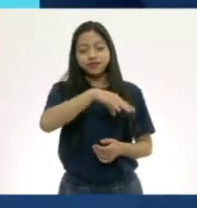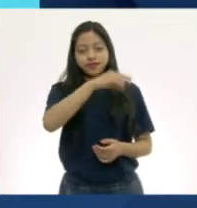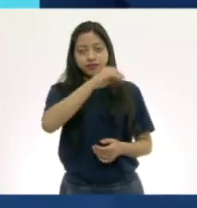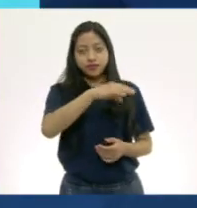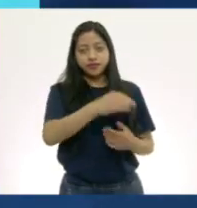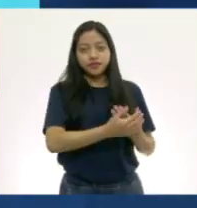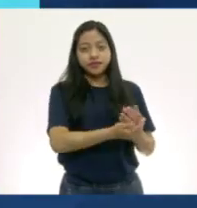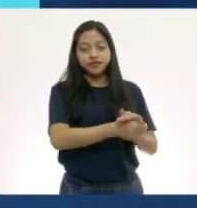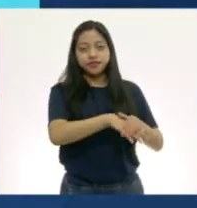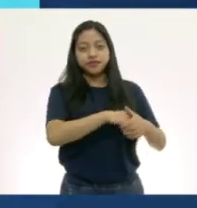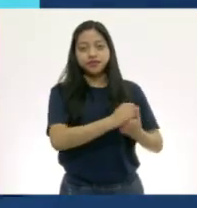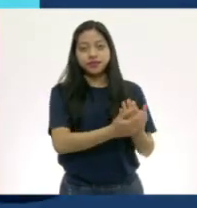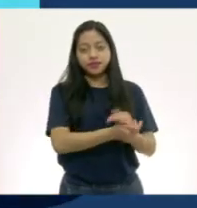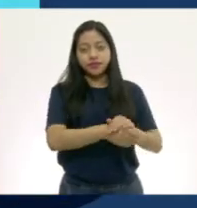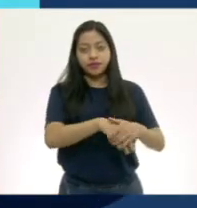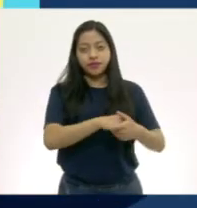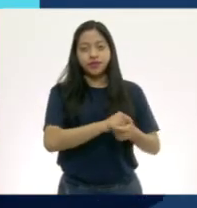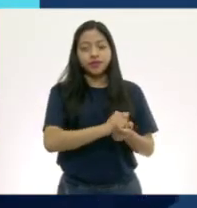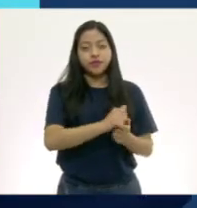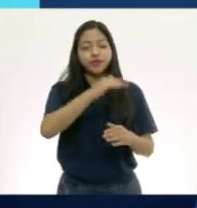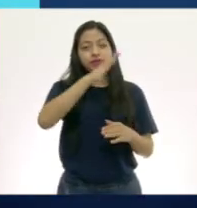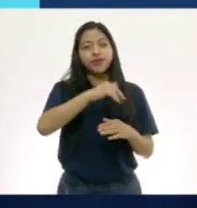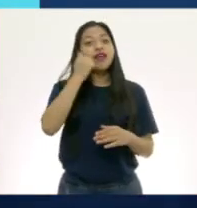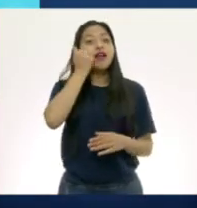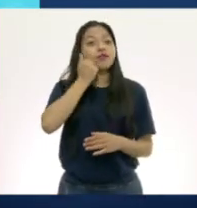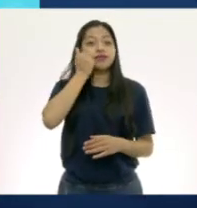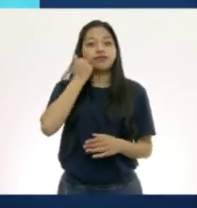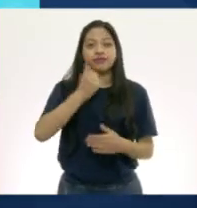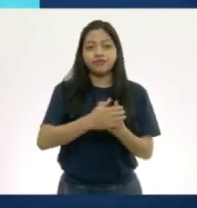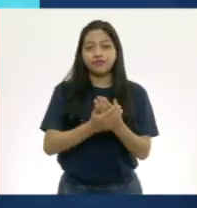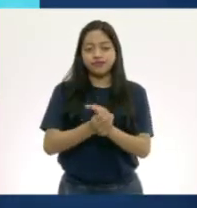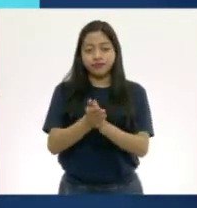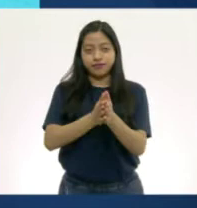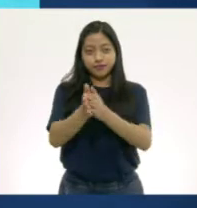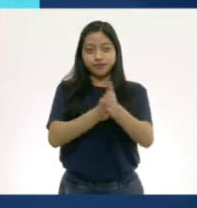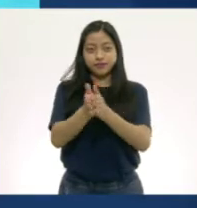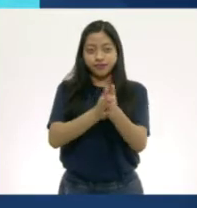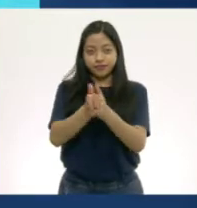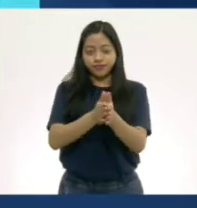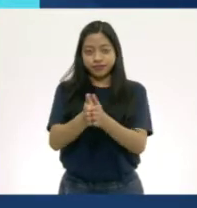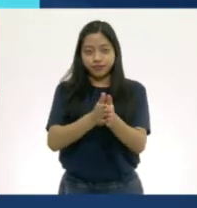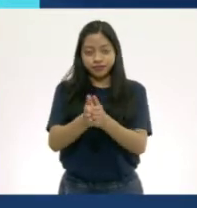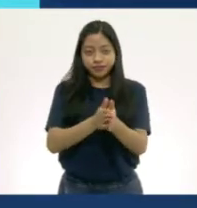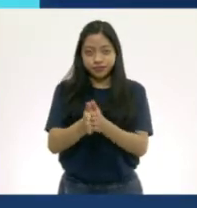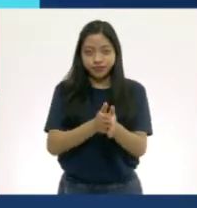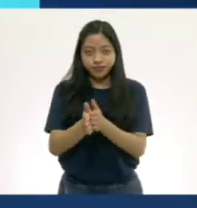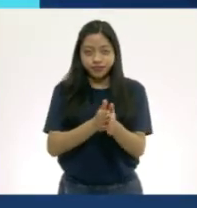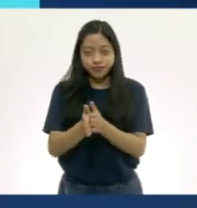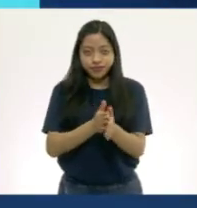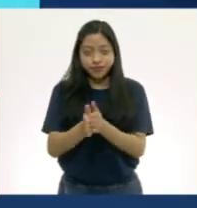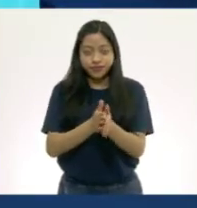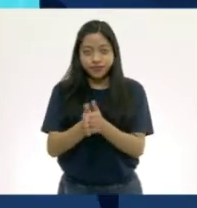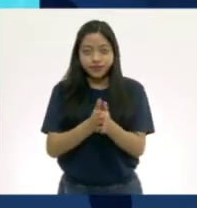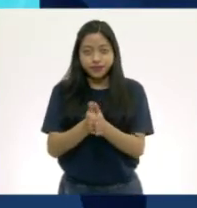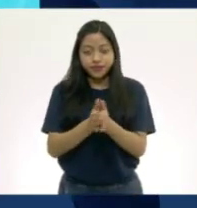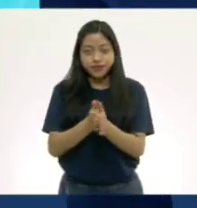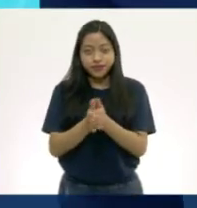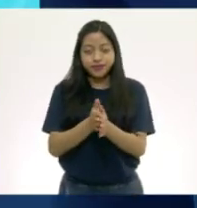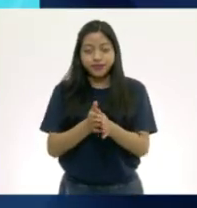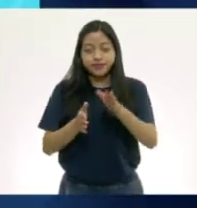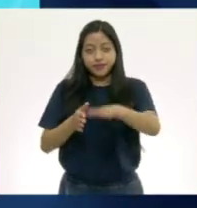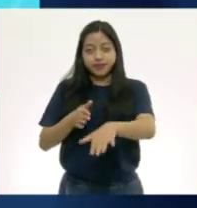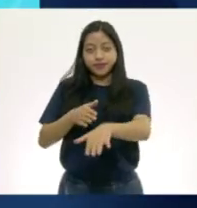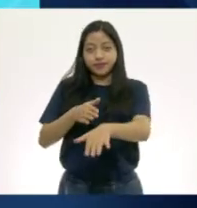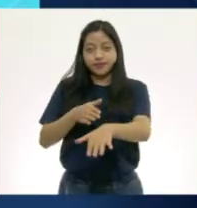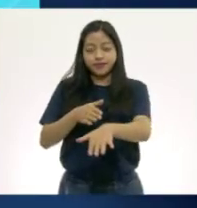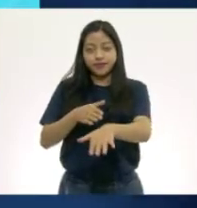manos. Usa suficiente jabón. Frota tus palmas una con la otra. Ahora, frota la palma